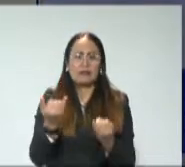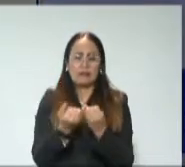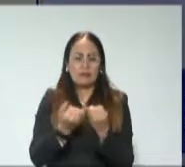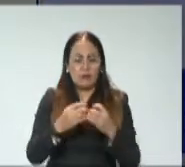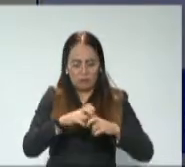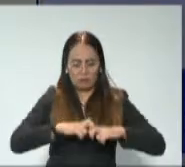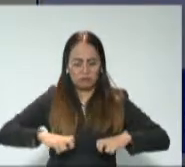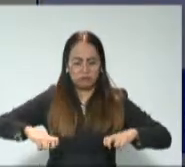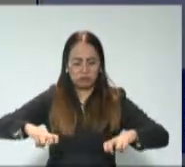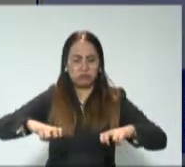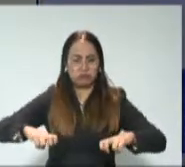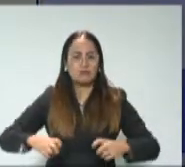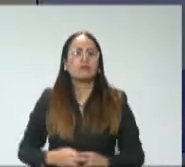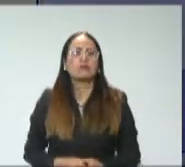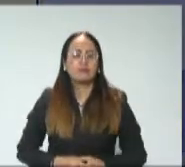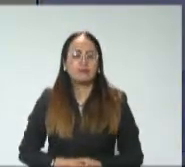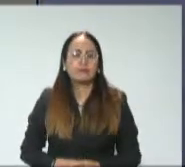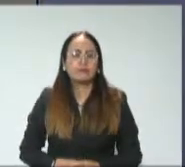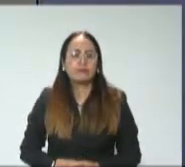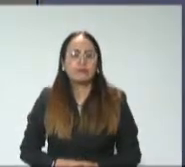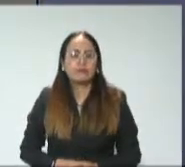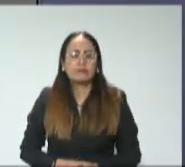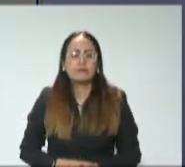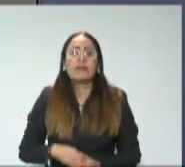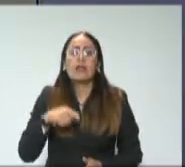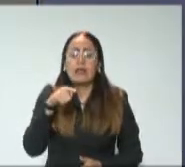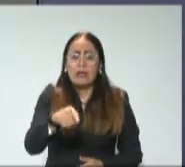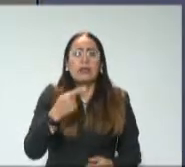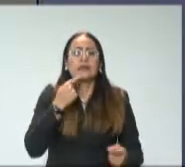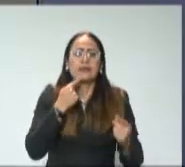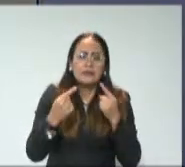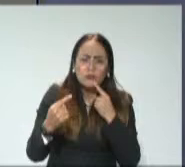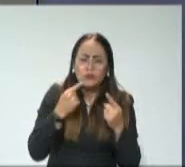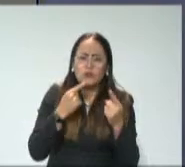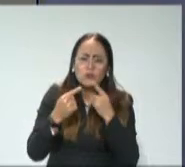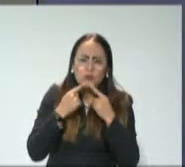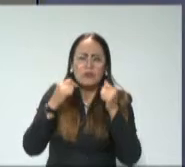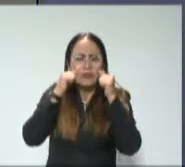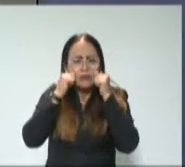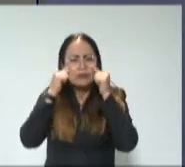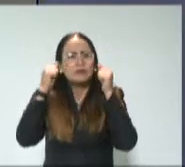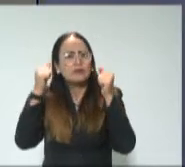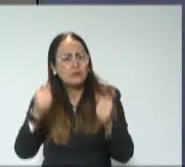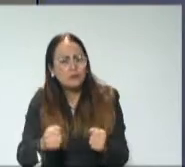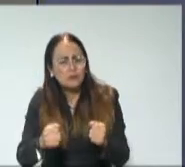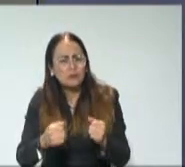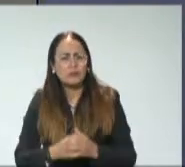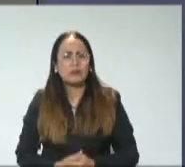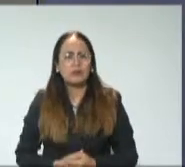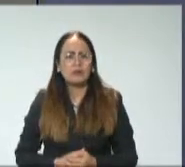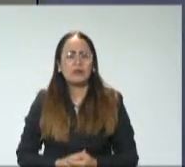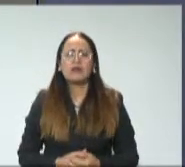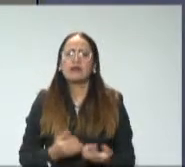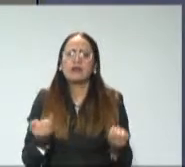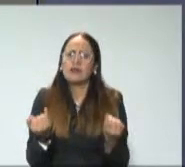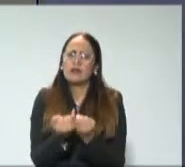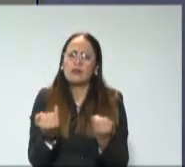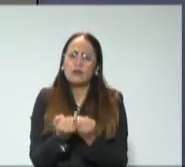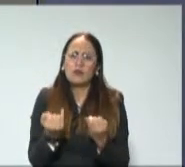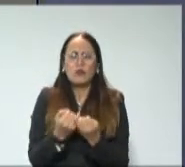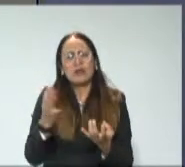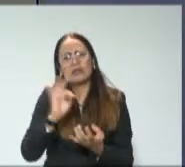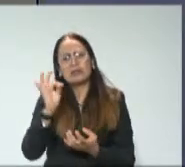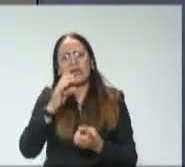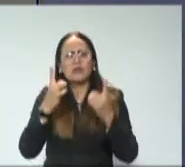paneles cosa que hay que reconocerle Y qué bueno para que discuta y escuche también el significado de las